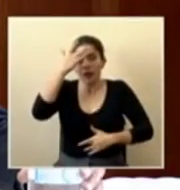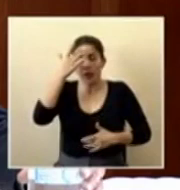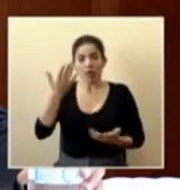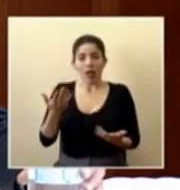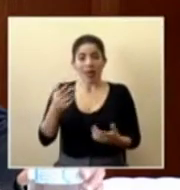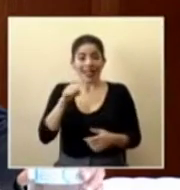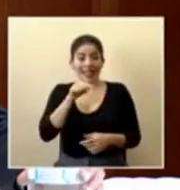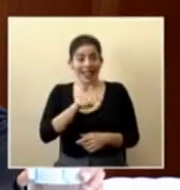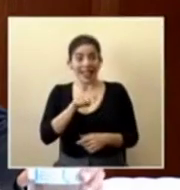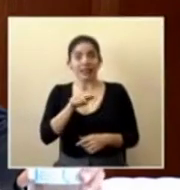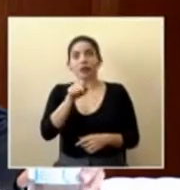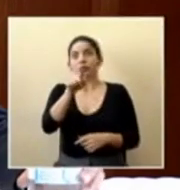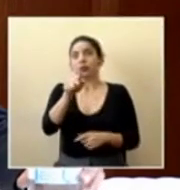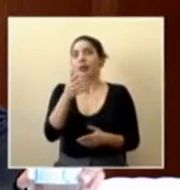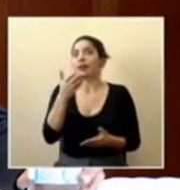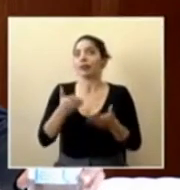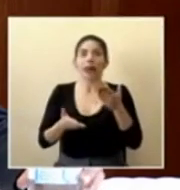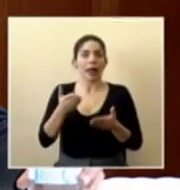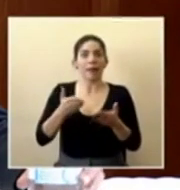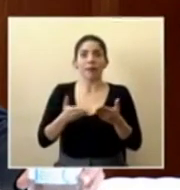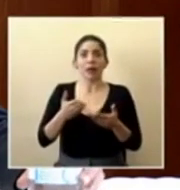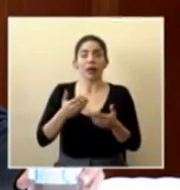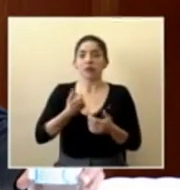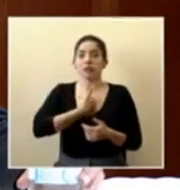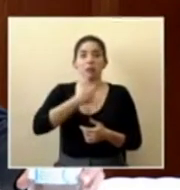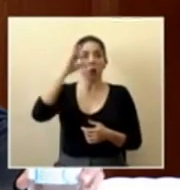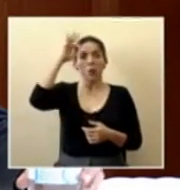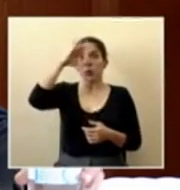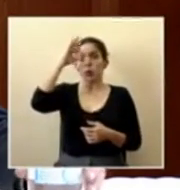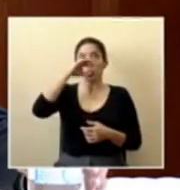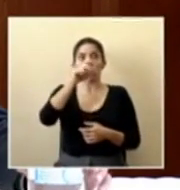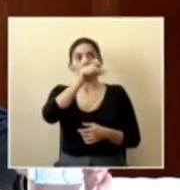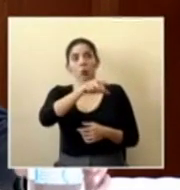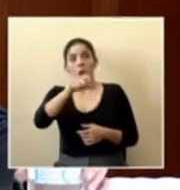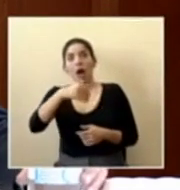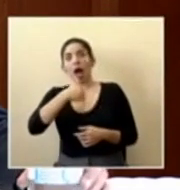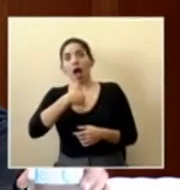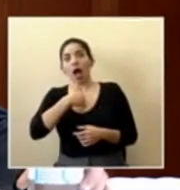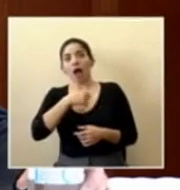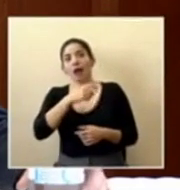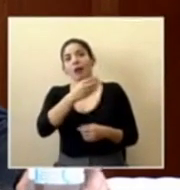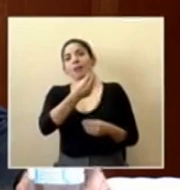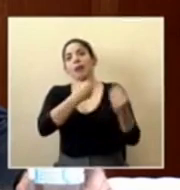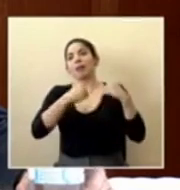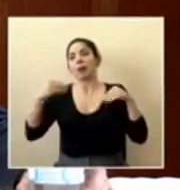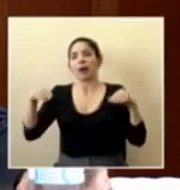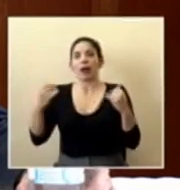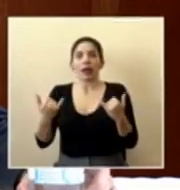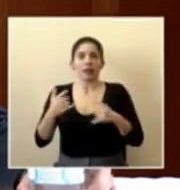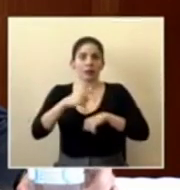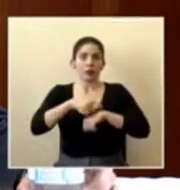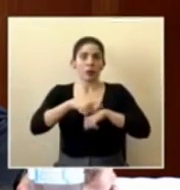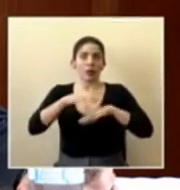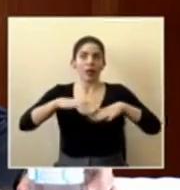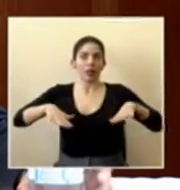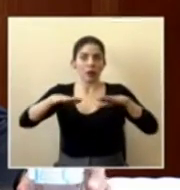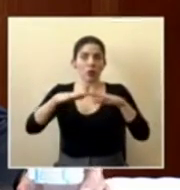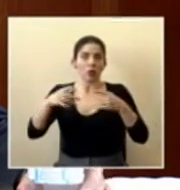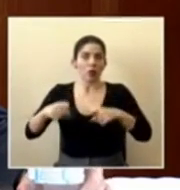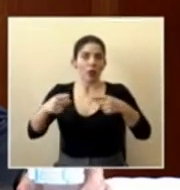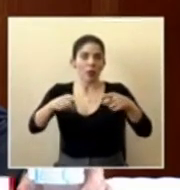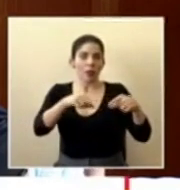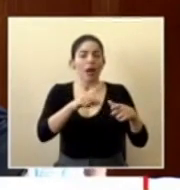esto usted puede ser que no esté al tanto y que esa transmisión sea en este momento incluso efectiva. Así